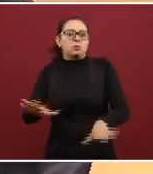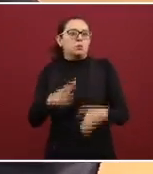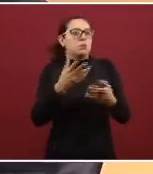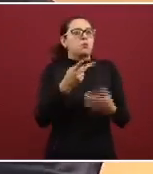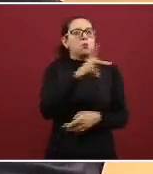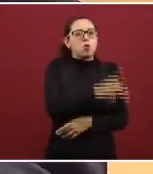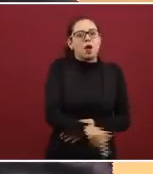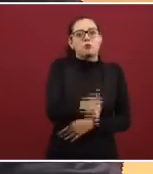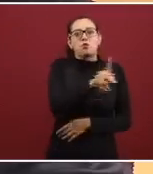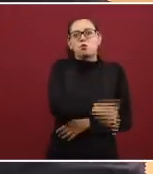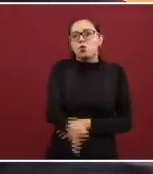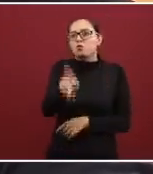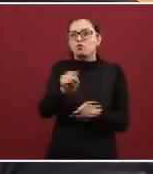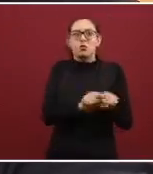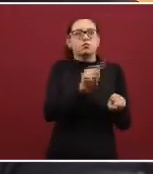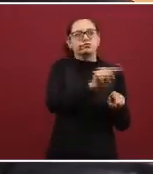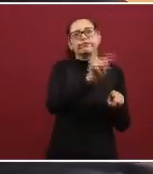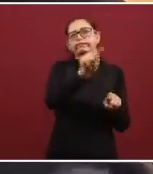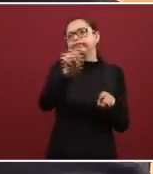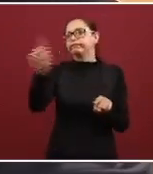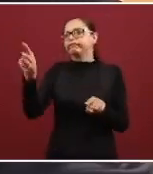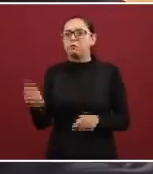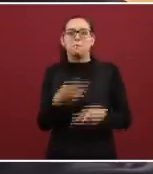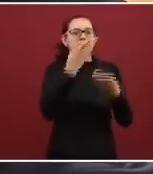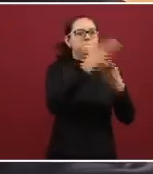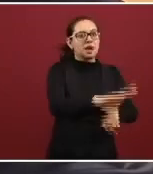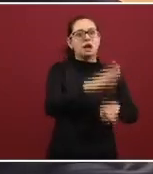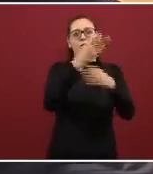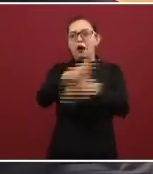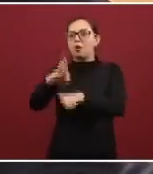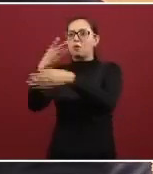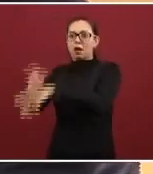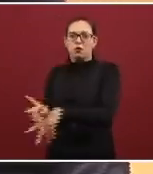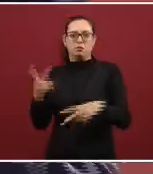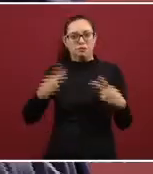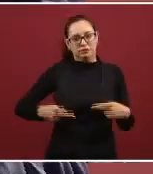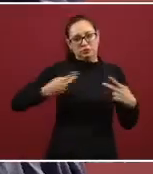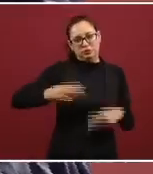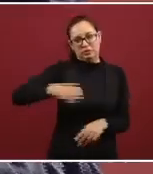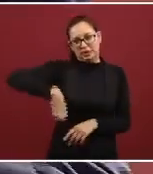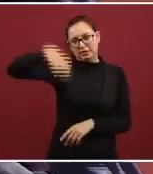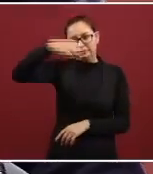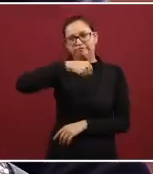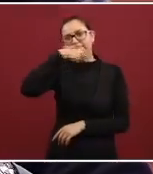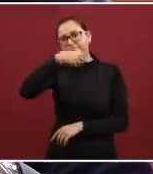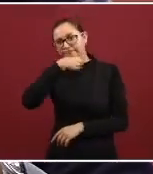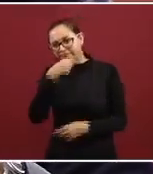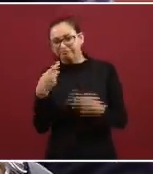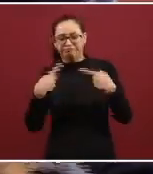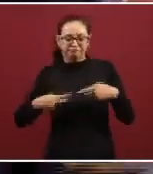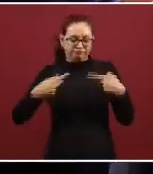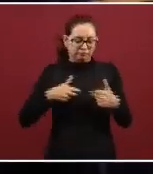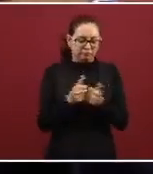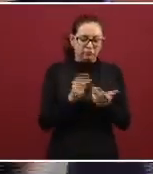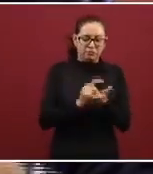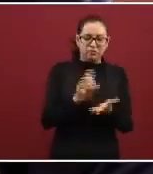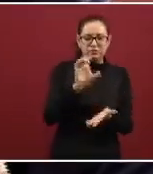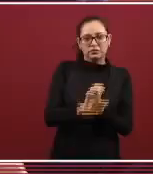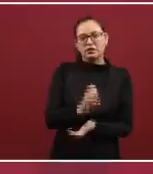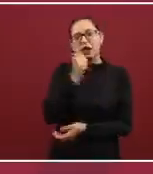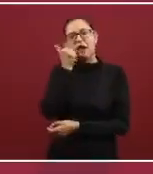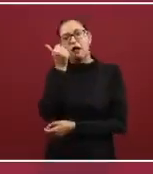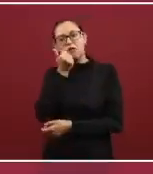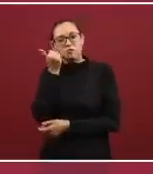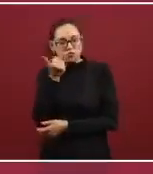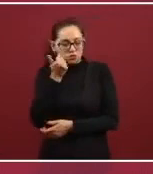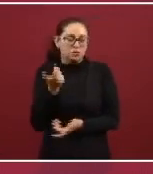mayor, como el becario, como la persona con discapacidad, tenga su tarjeta. Entonces, es un proceso,